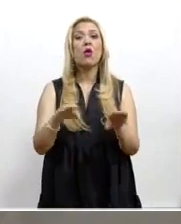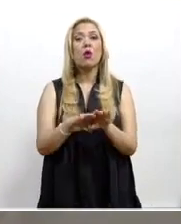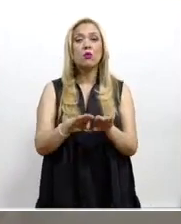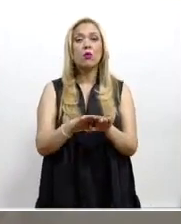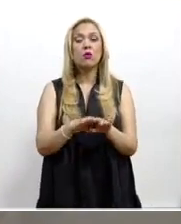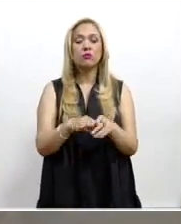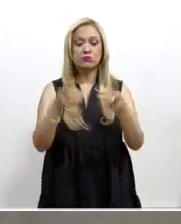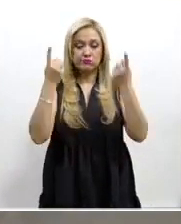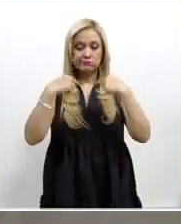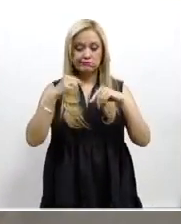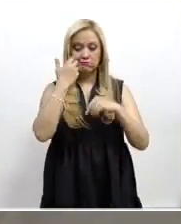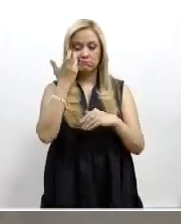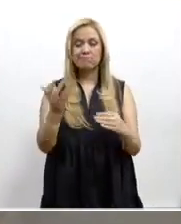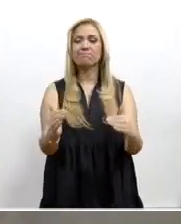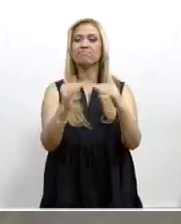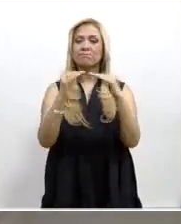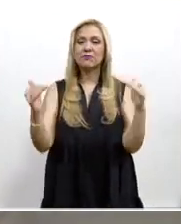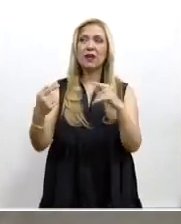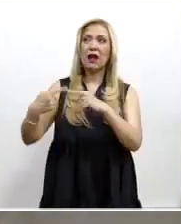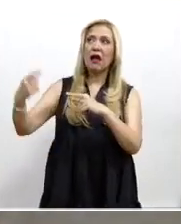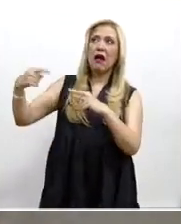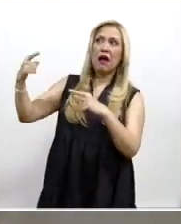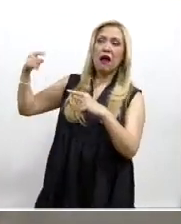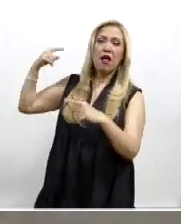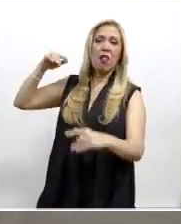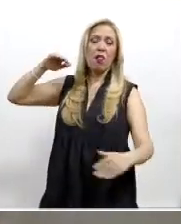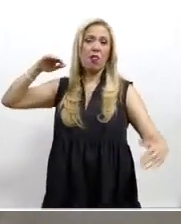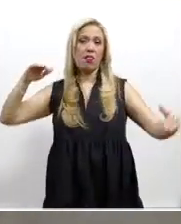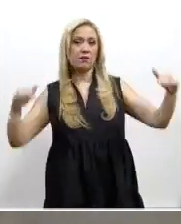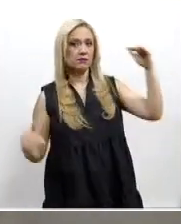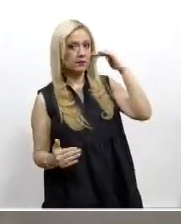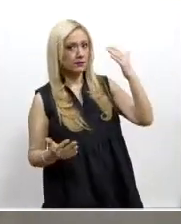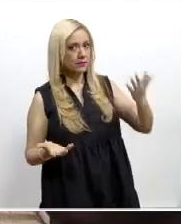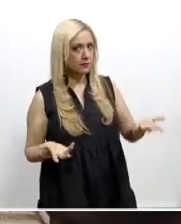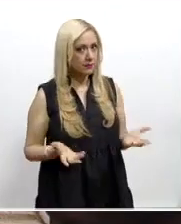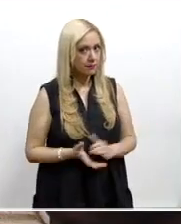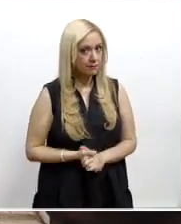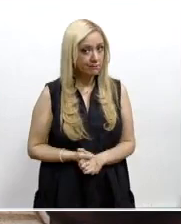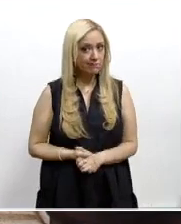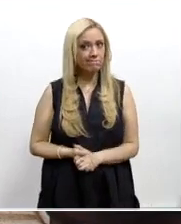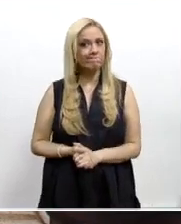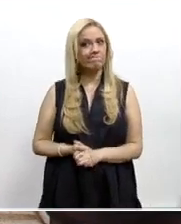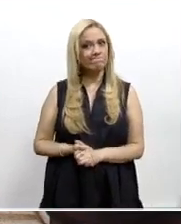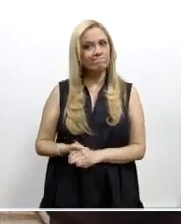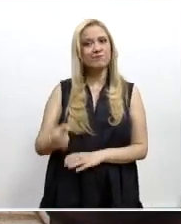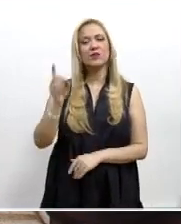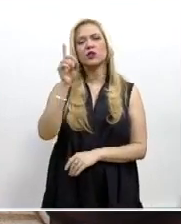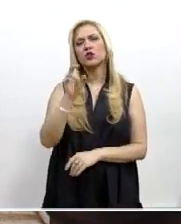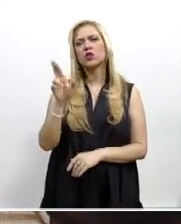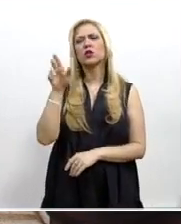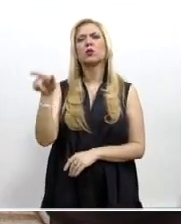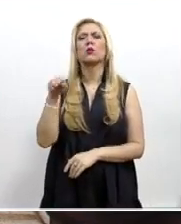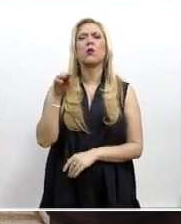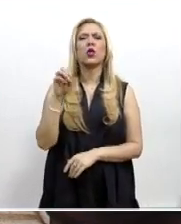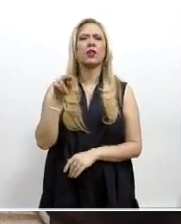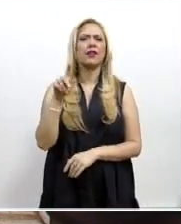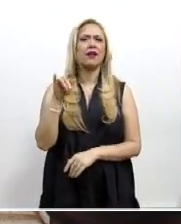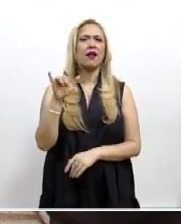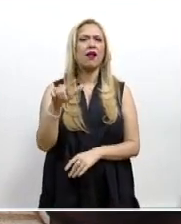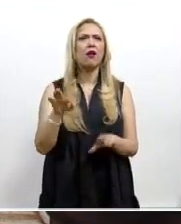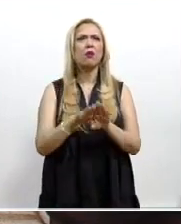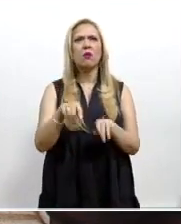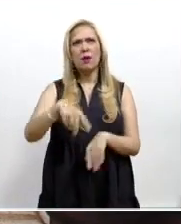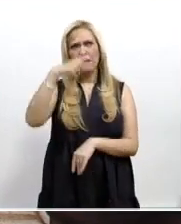trabajando por la igualdad desde siglos atrás. Doctor Montiel, ¿qué tanto hemos avanzado aquí en México en